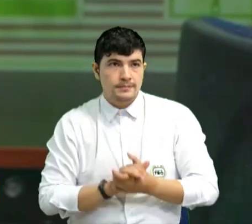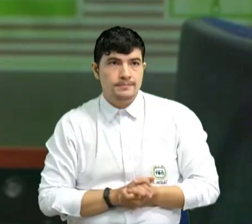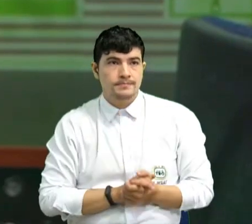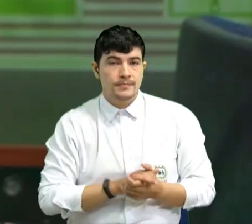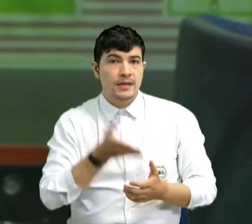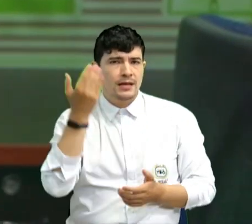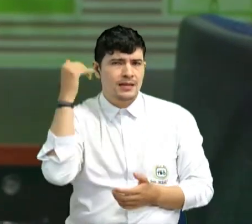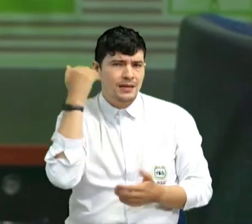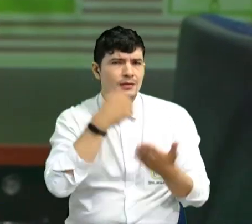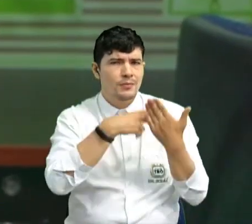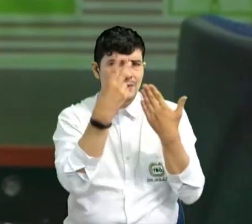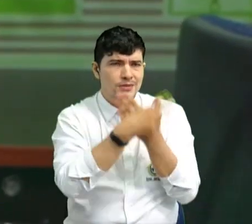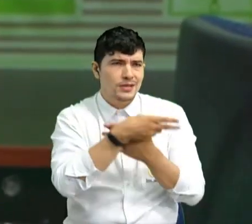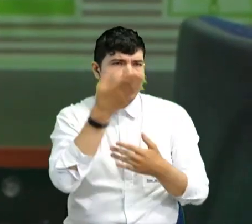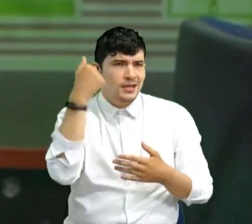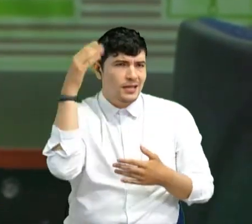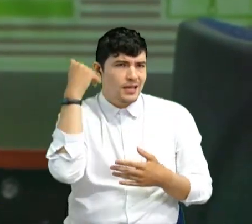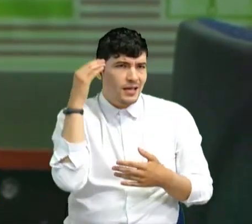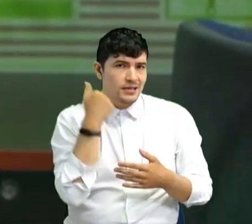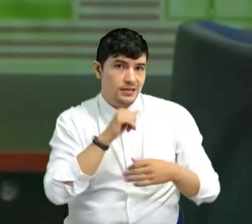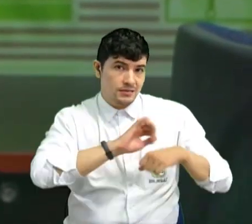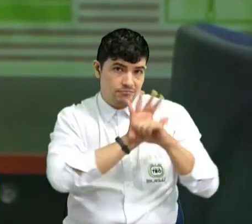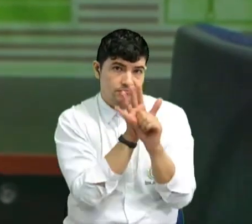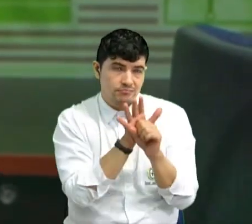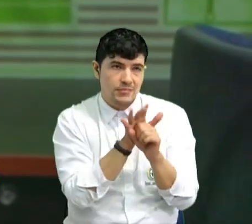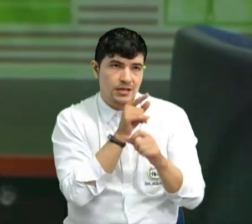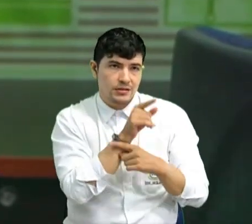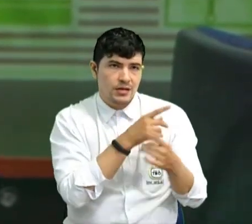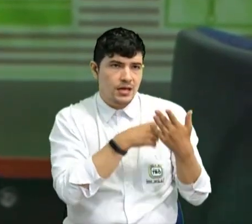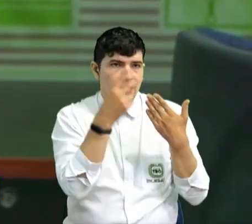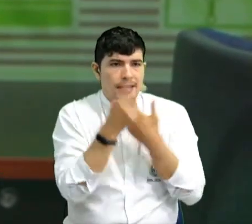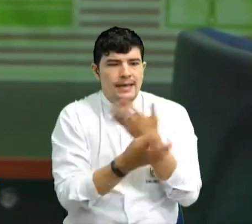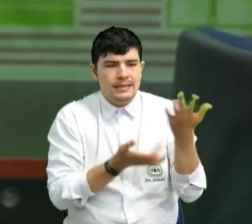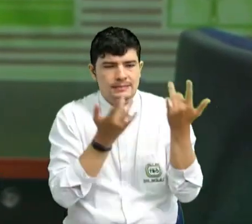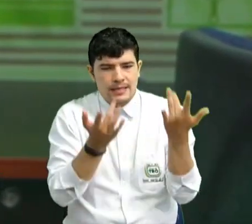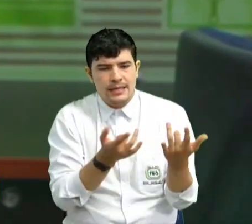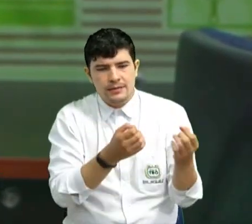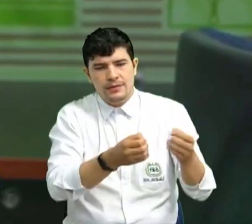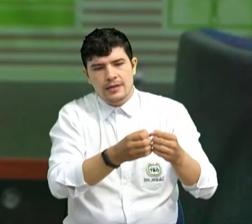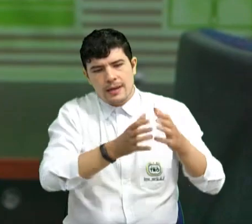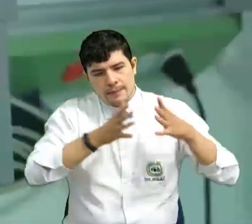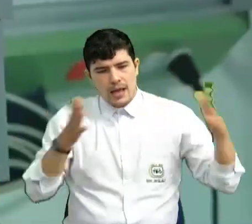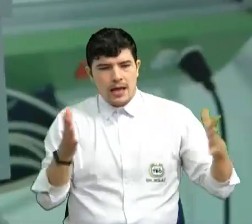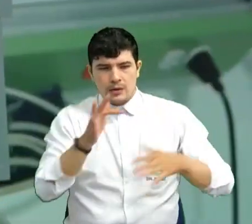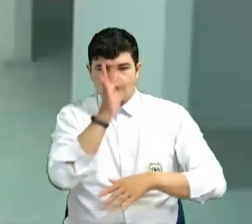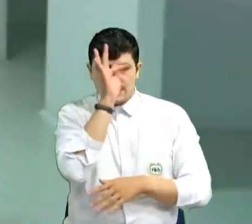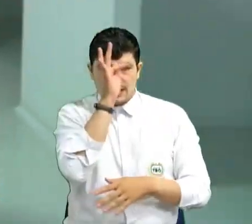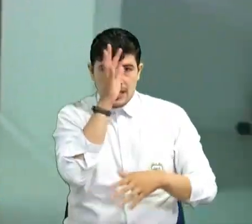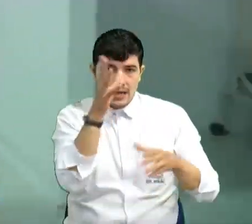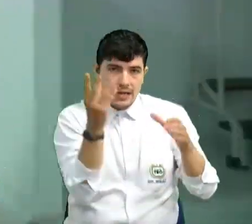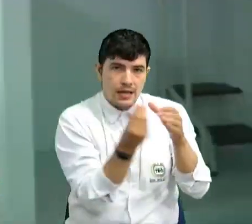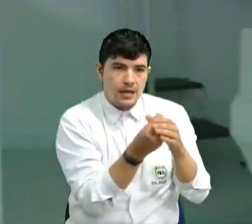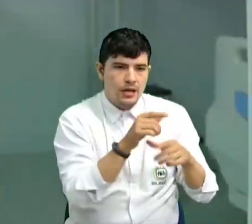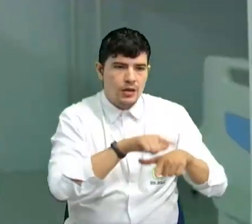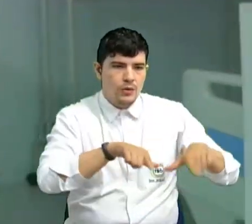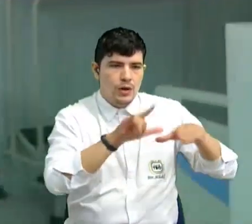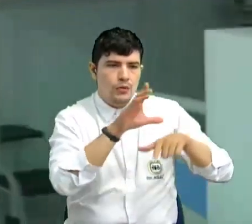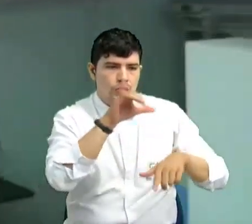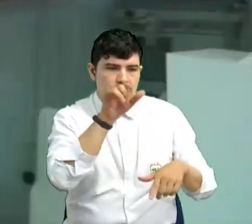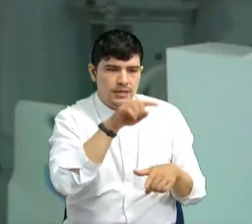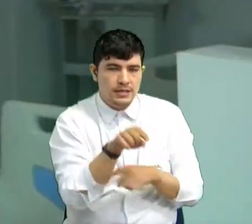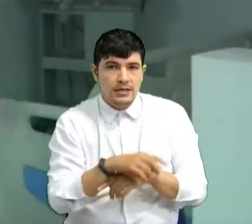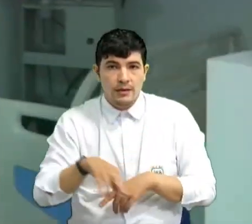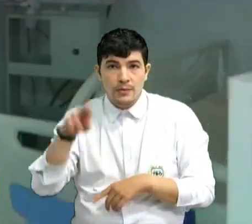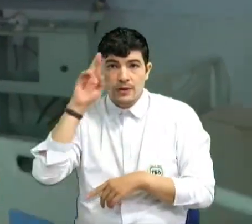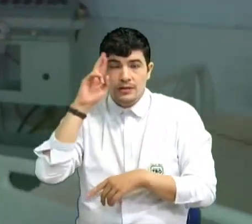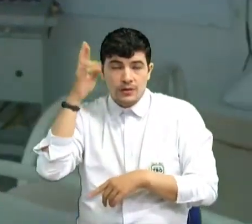venía trabajando ya desde antes de COVID, esperando pues en la ampliación de la clínica incluir las unidades de cuidados intensivos. Por